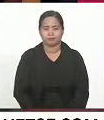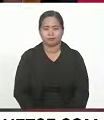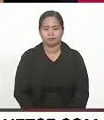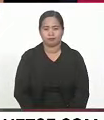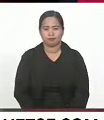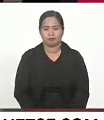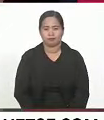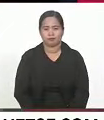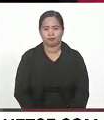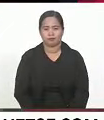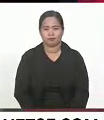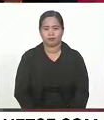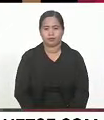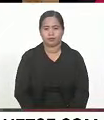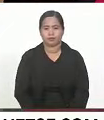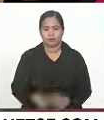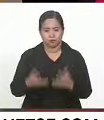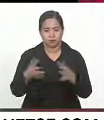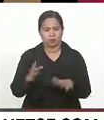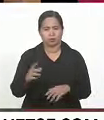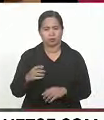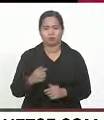Electoral